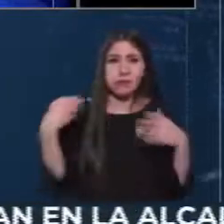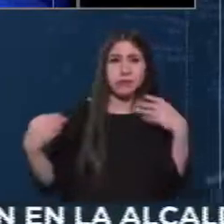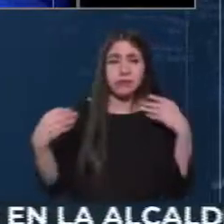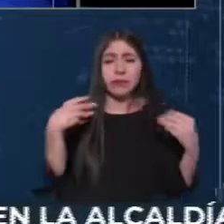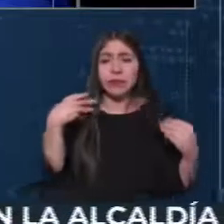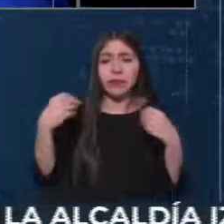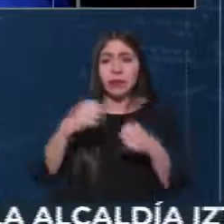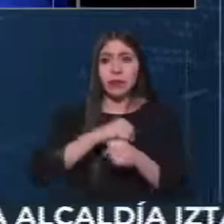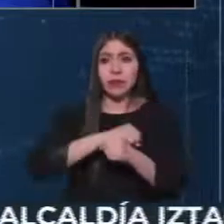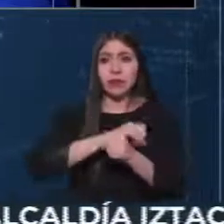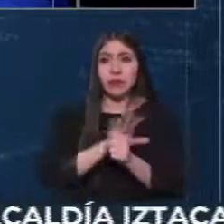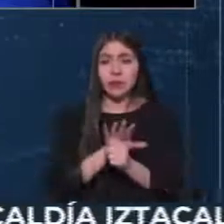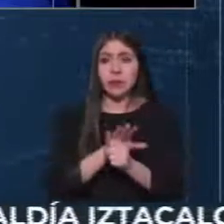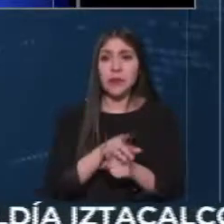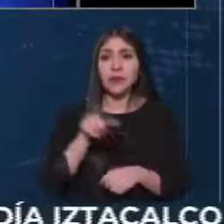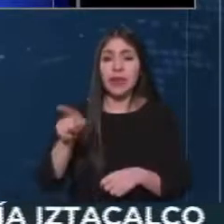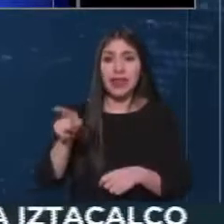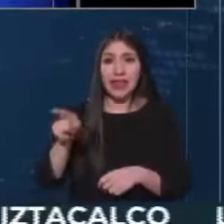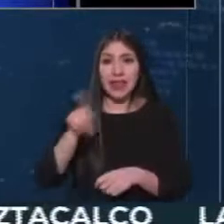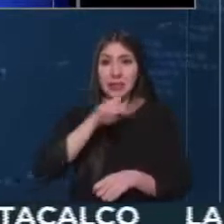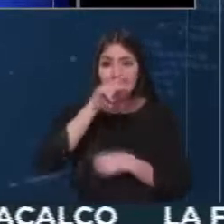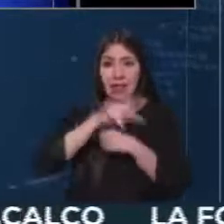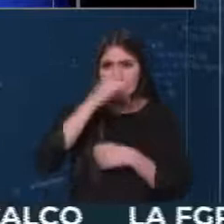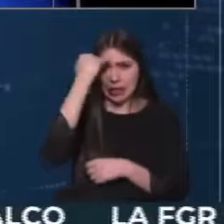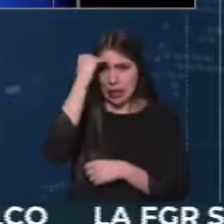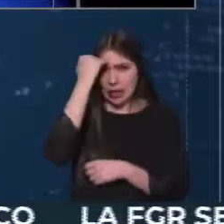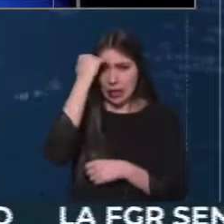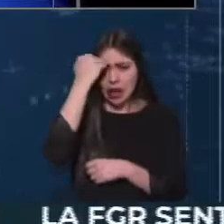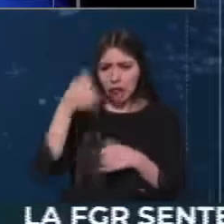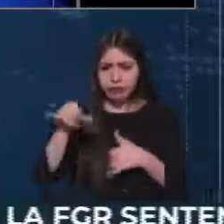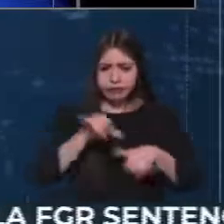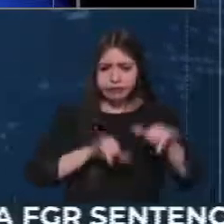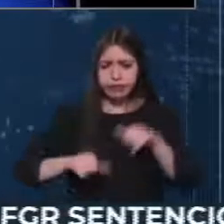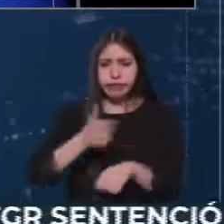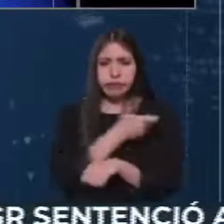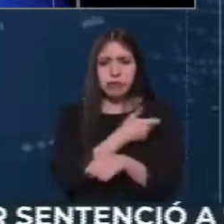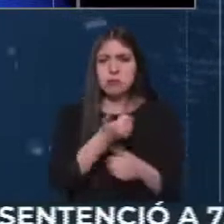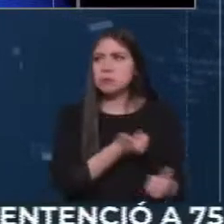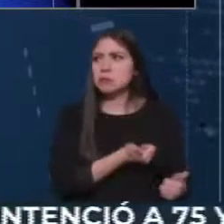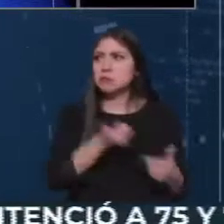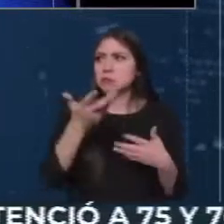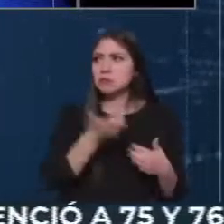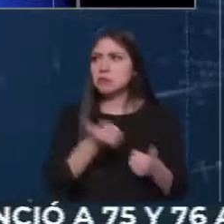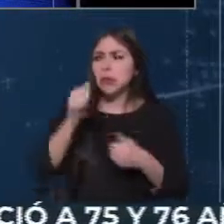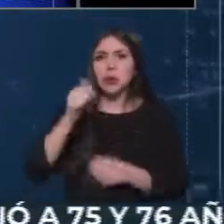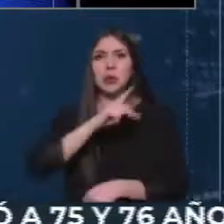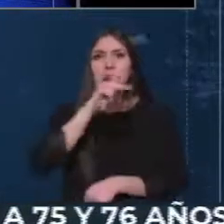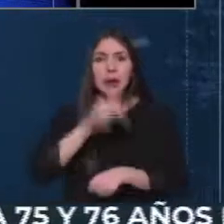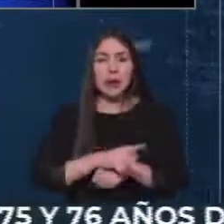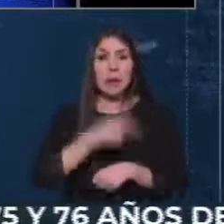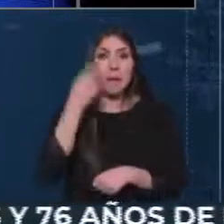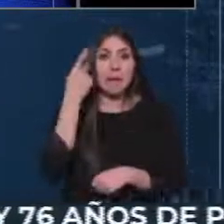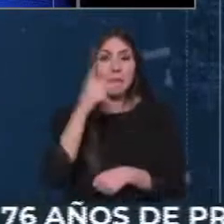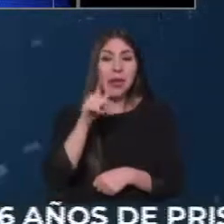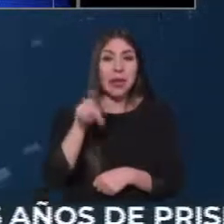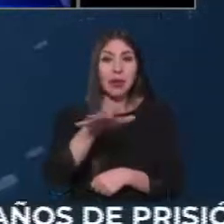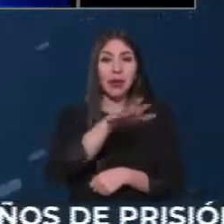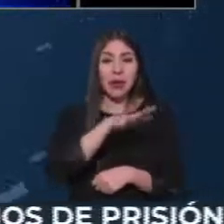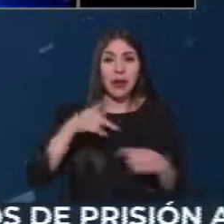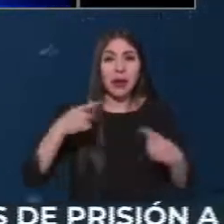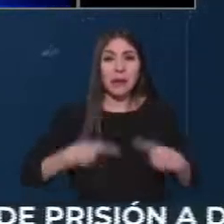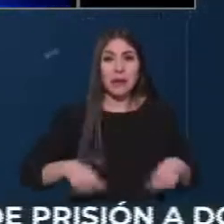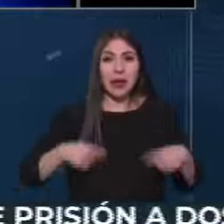país que manda vacunas a otras naciones, pero aún así, un país cuyo porcentaje poblacional